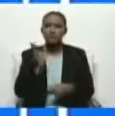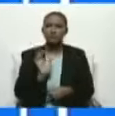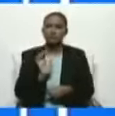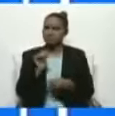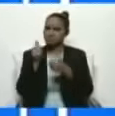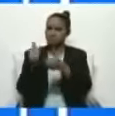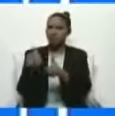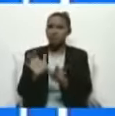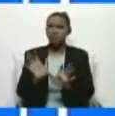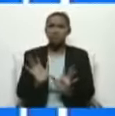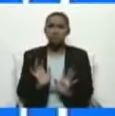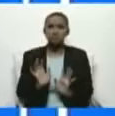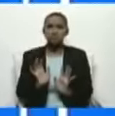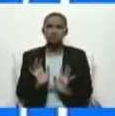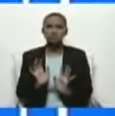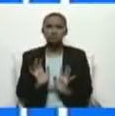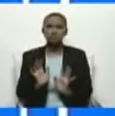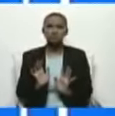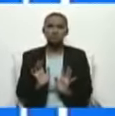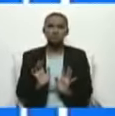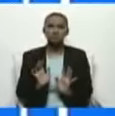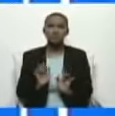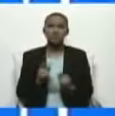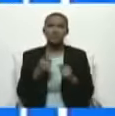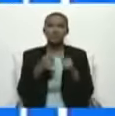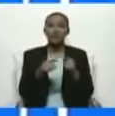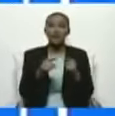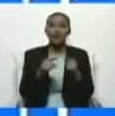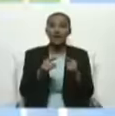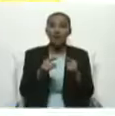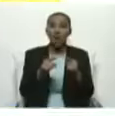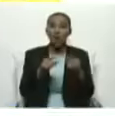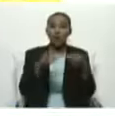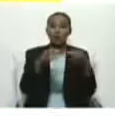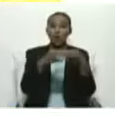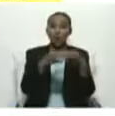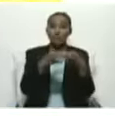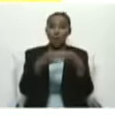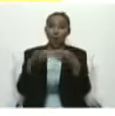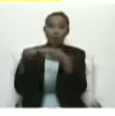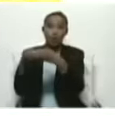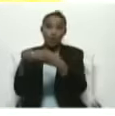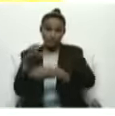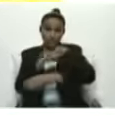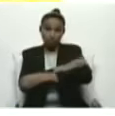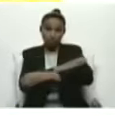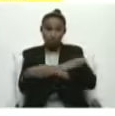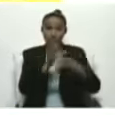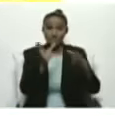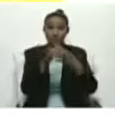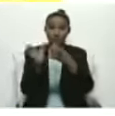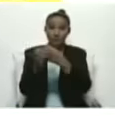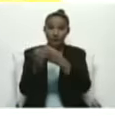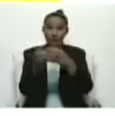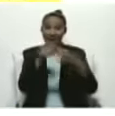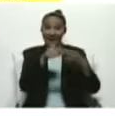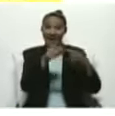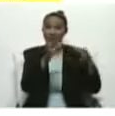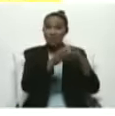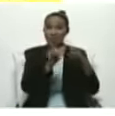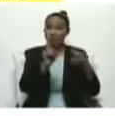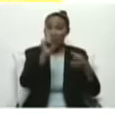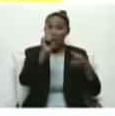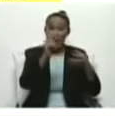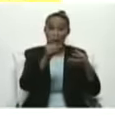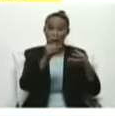Bien. Pero hay un grupo que no, que ya montó una operación de engaño. ¿Y ustedes saben para qué? Se